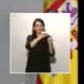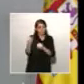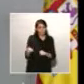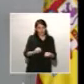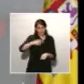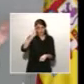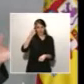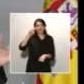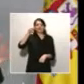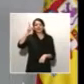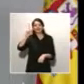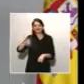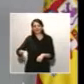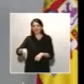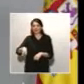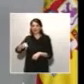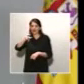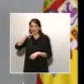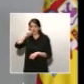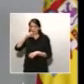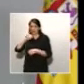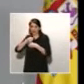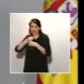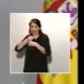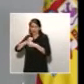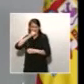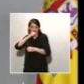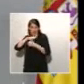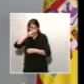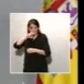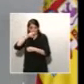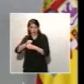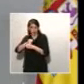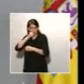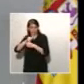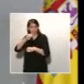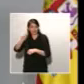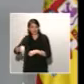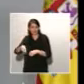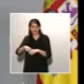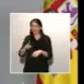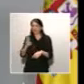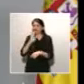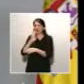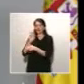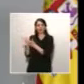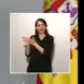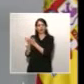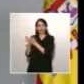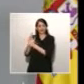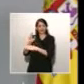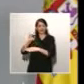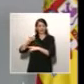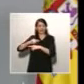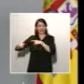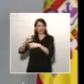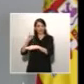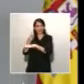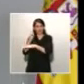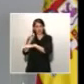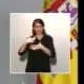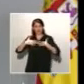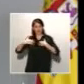respiradores y, como antes ha comentado mi compañera, la directora del Instituto de Salud Carlos III, nos hemos centrado en el